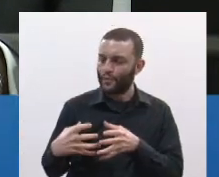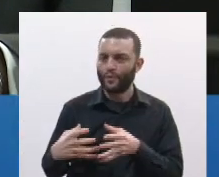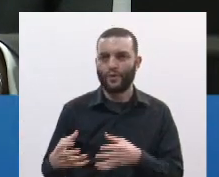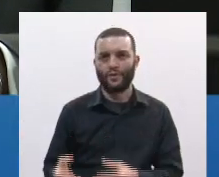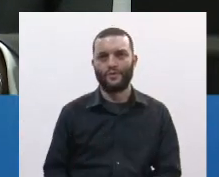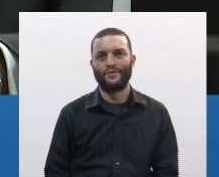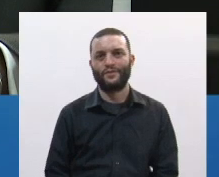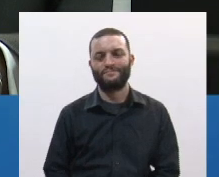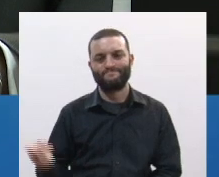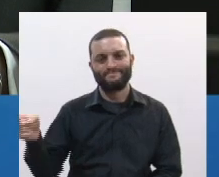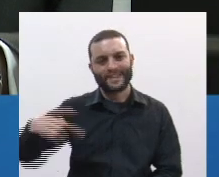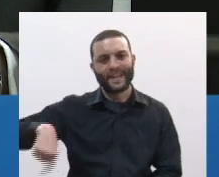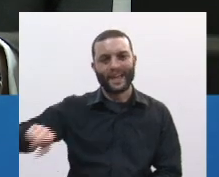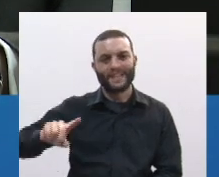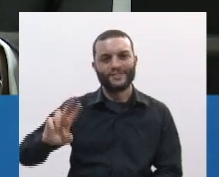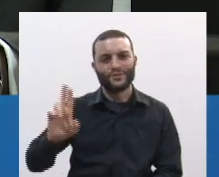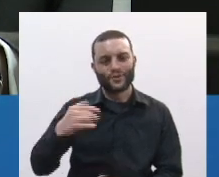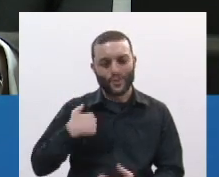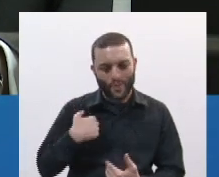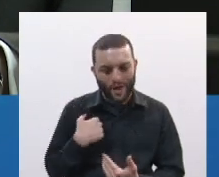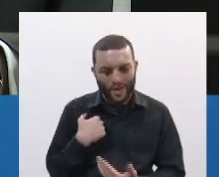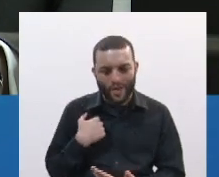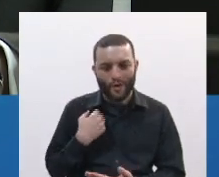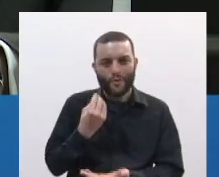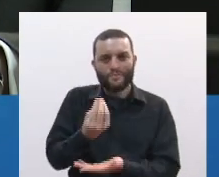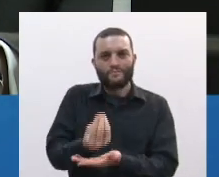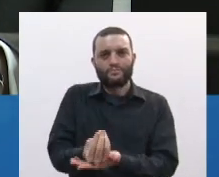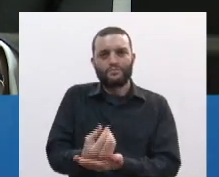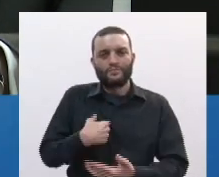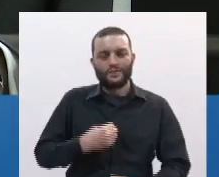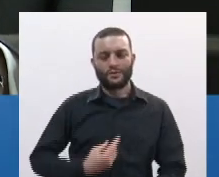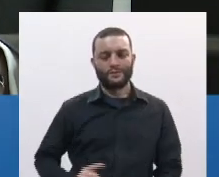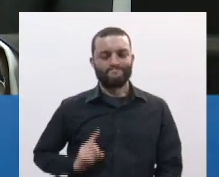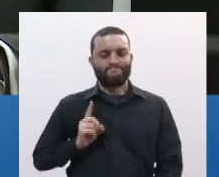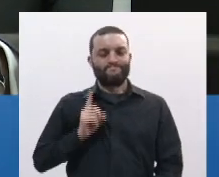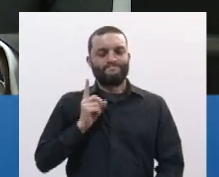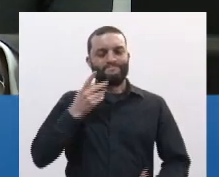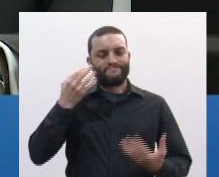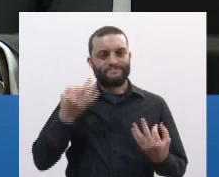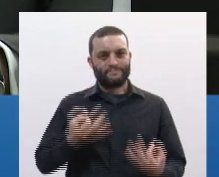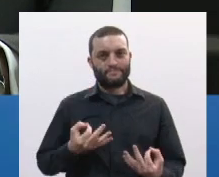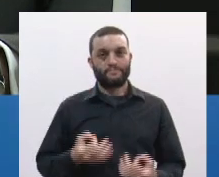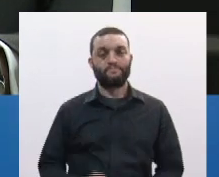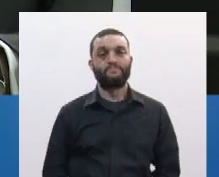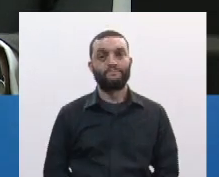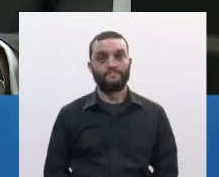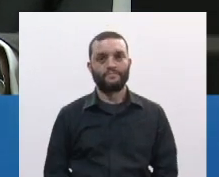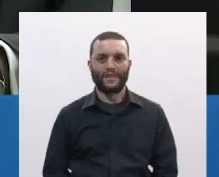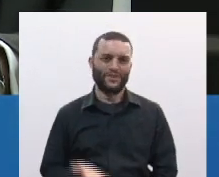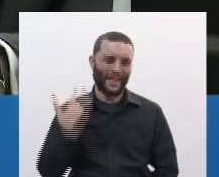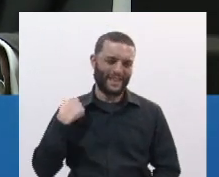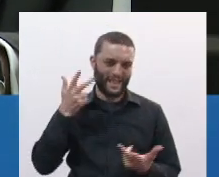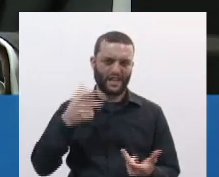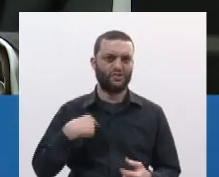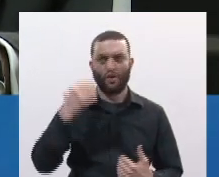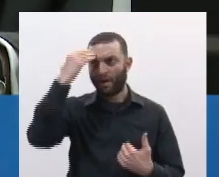bloque por esta posibilidad que me han dado y este honor que me han dado. Como decía, no